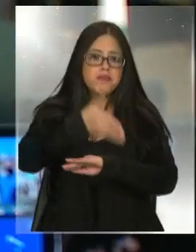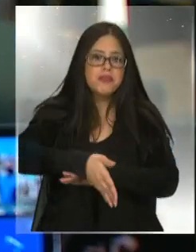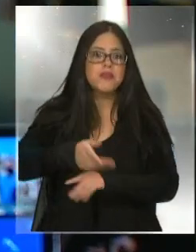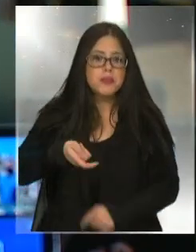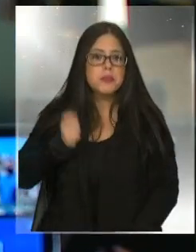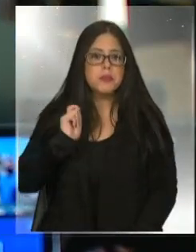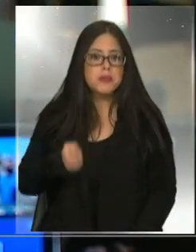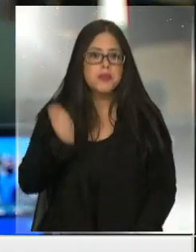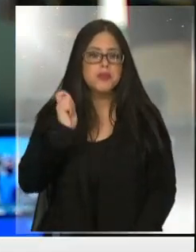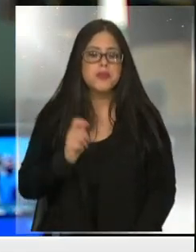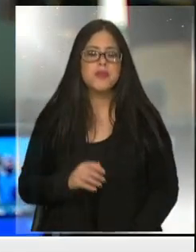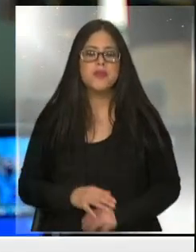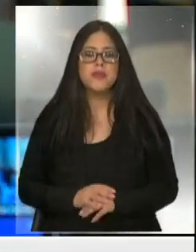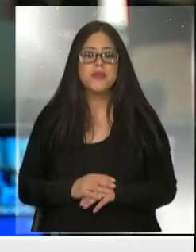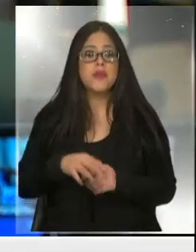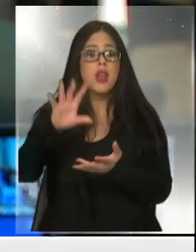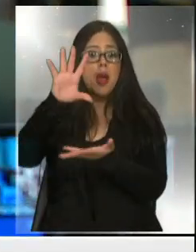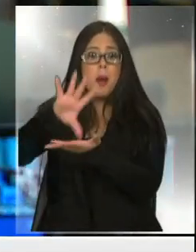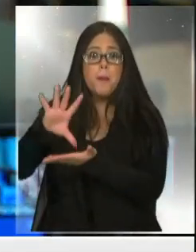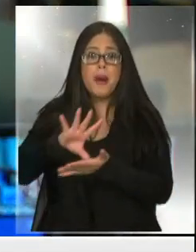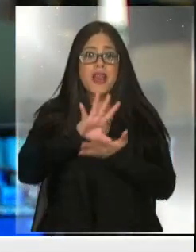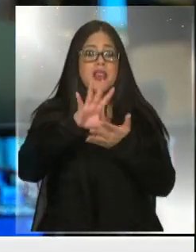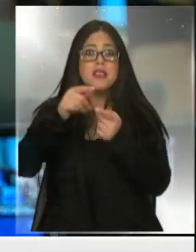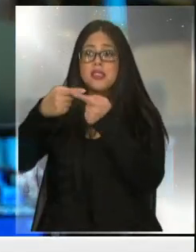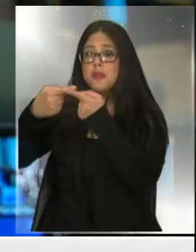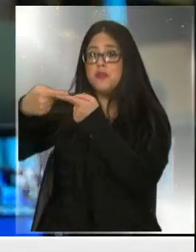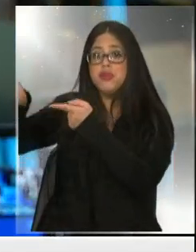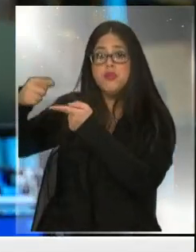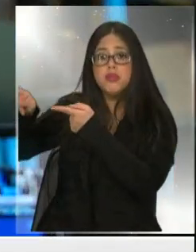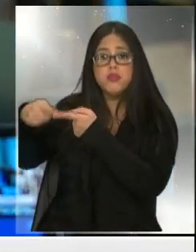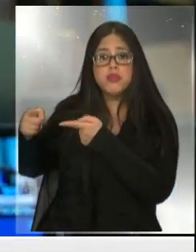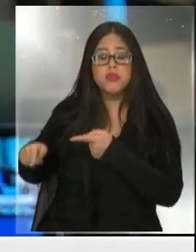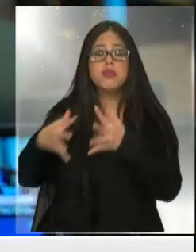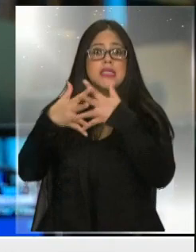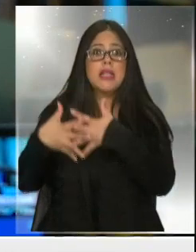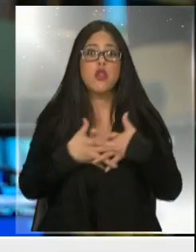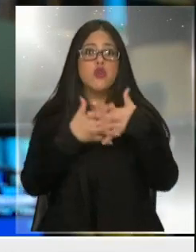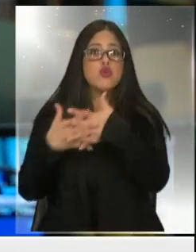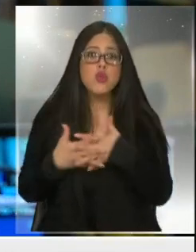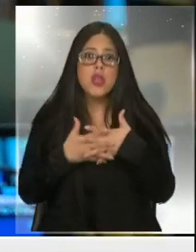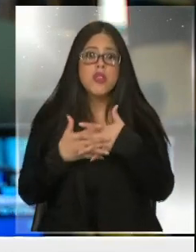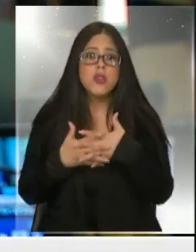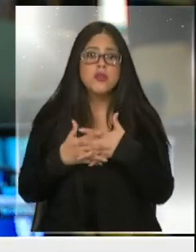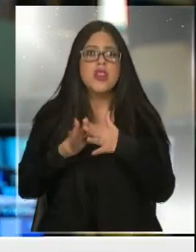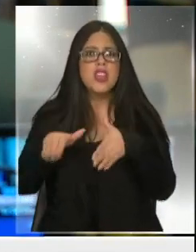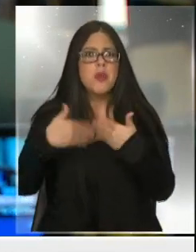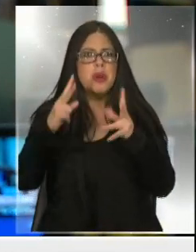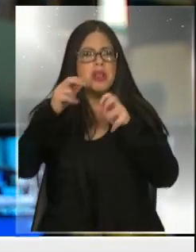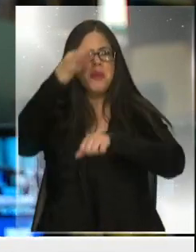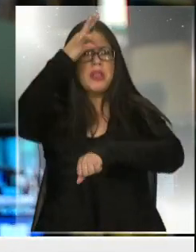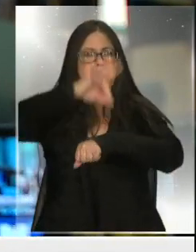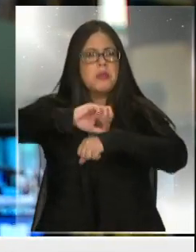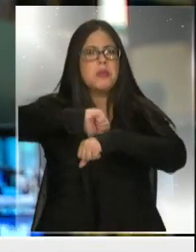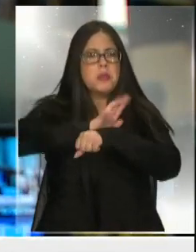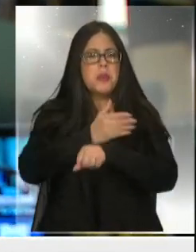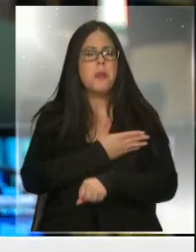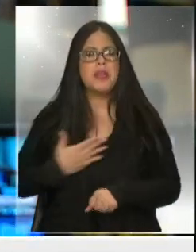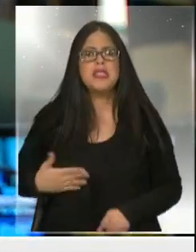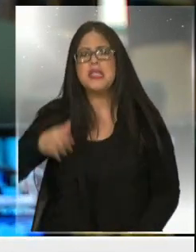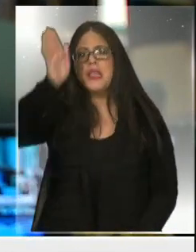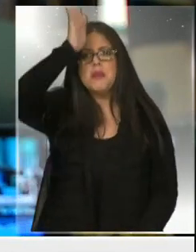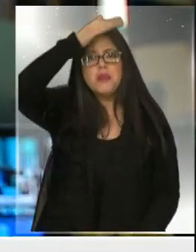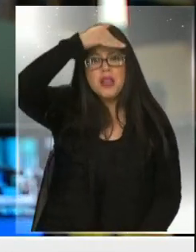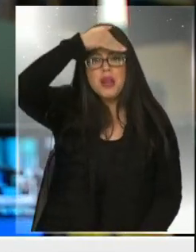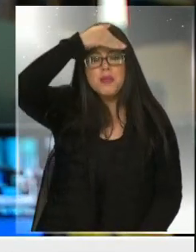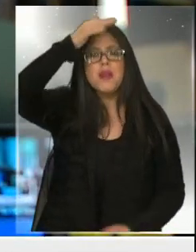Nos vamos al exterior. En medio de las críticas por sus mensajes y comportamiento tras el alta médica, el presidente de Estados Unidos, Donald Trump,